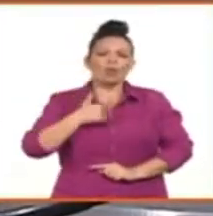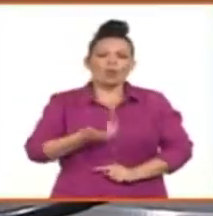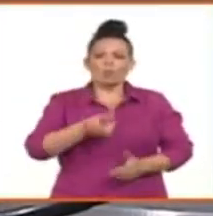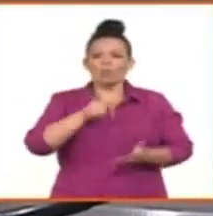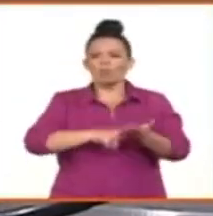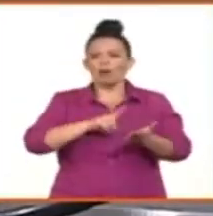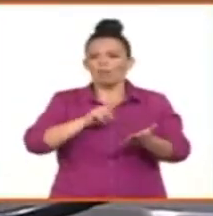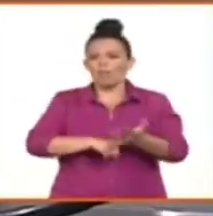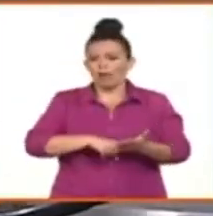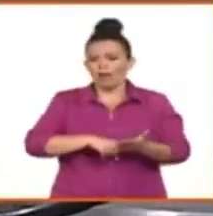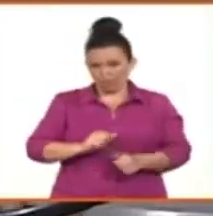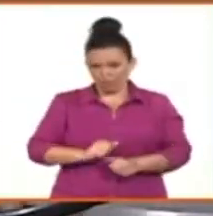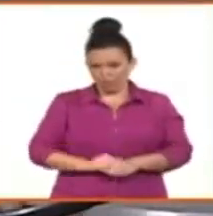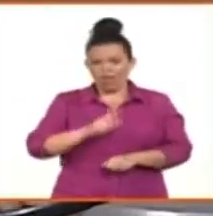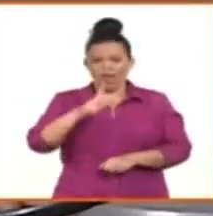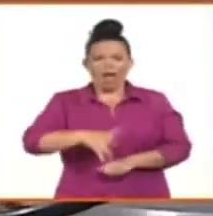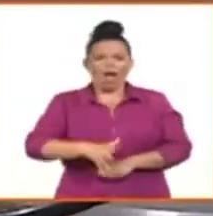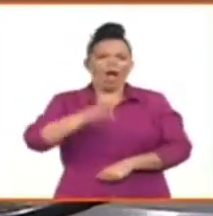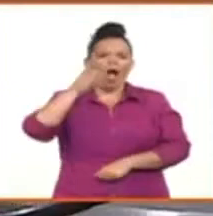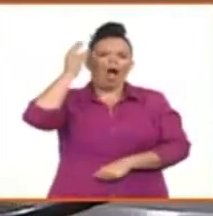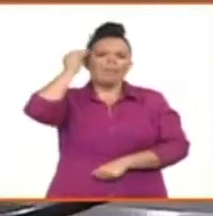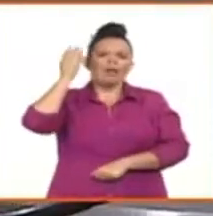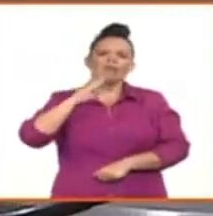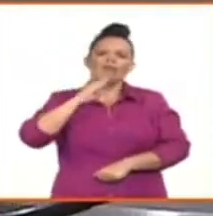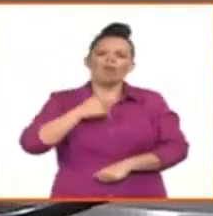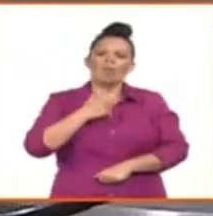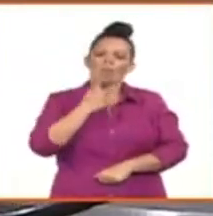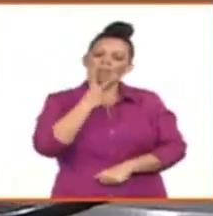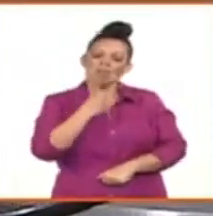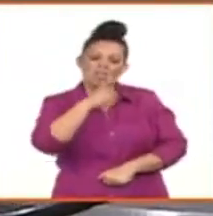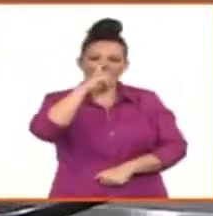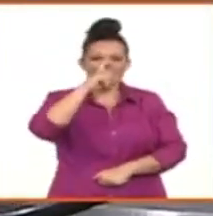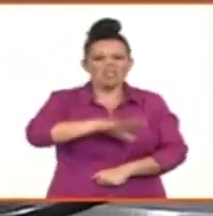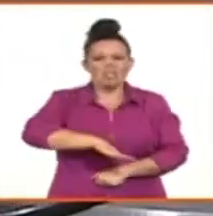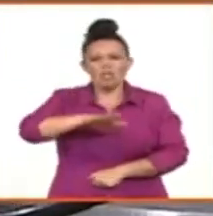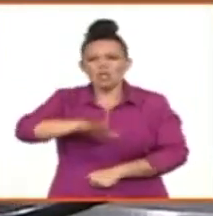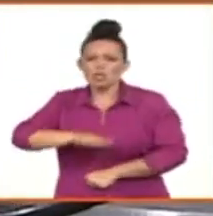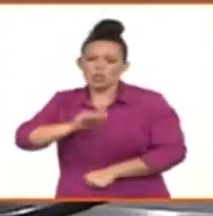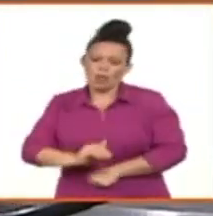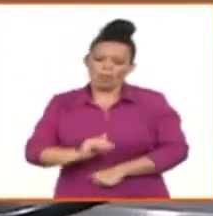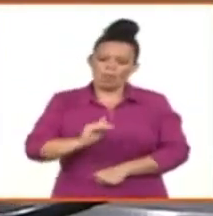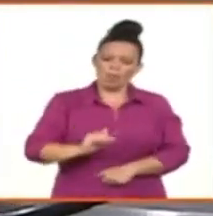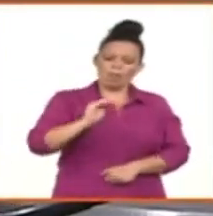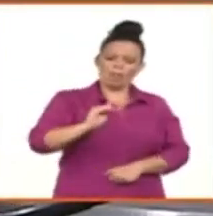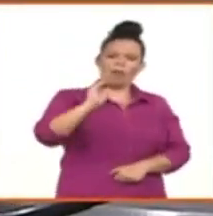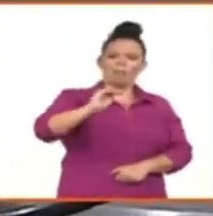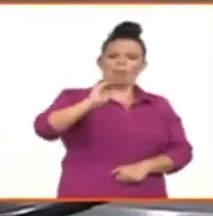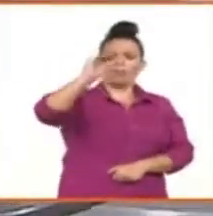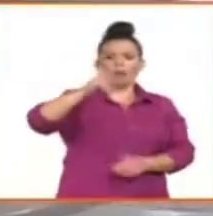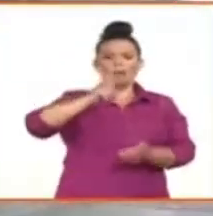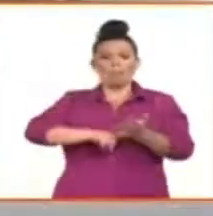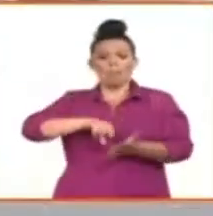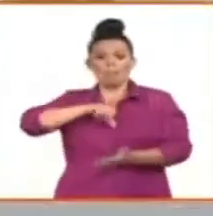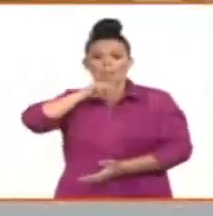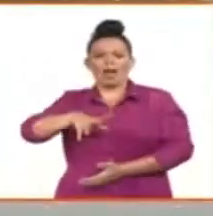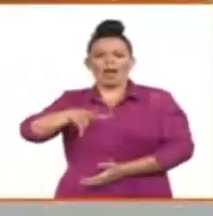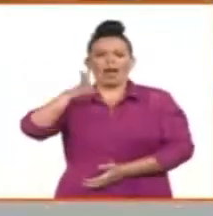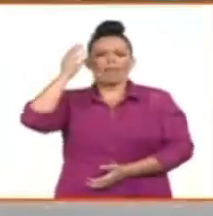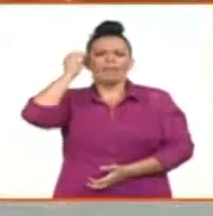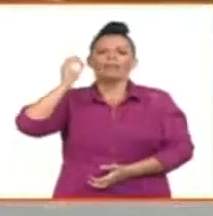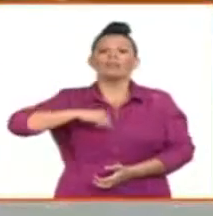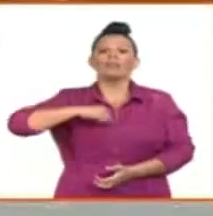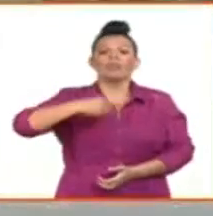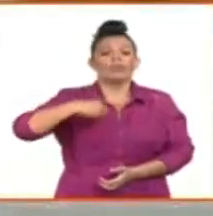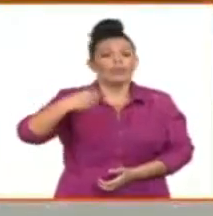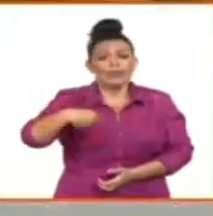las distintas etapas de la crianza y es un aprendizaje permanente y es una cultura que se va enriqueciendo